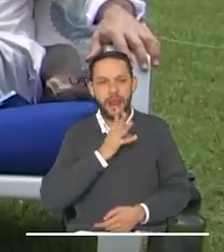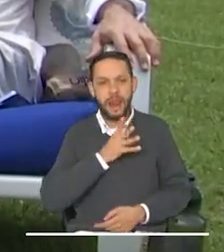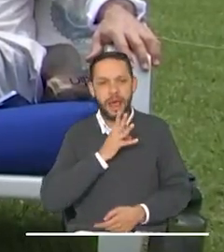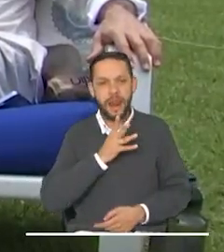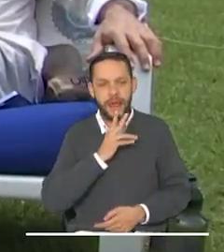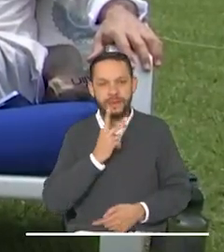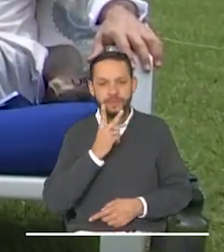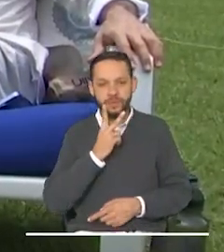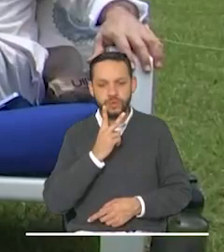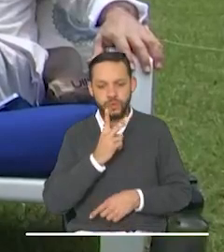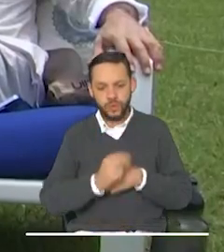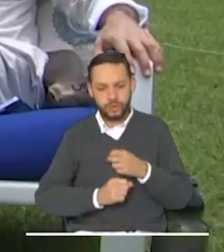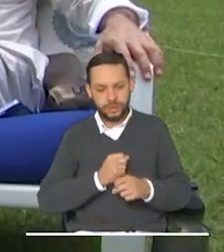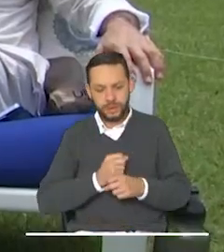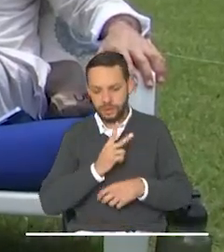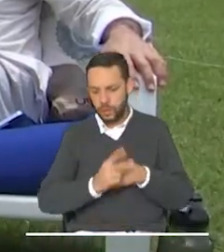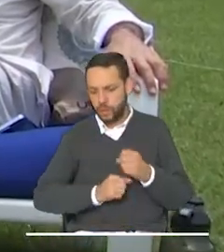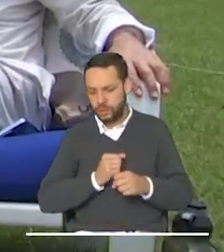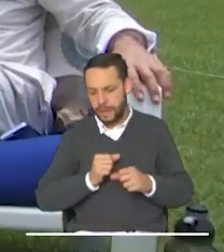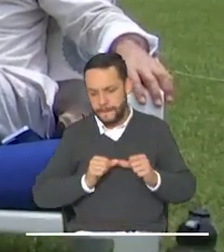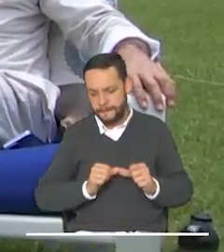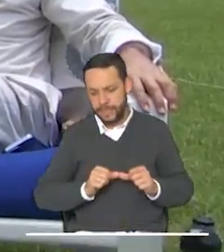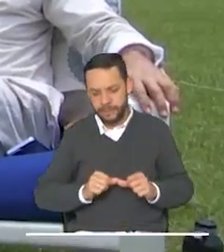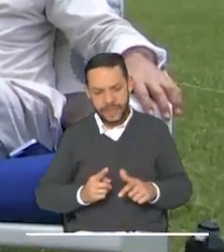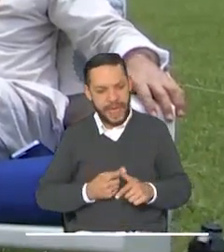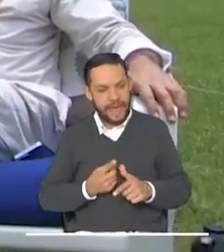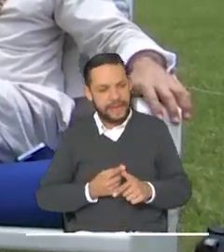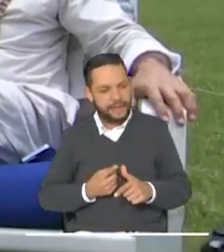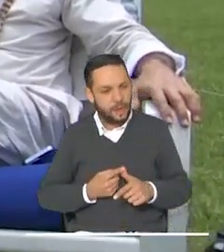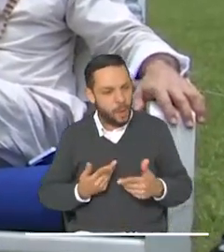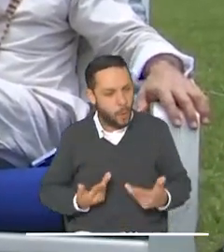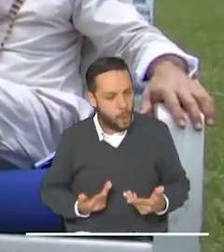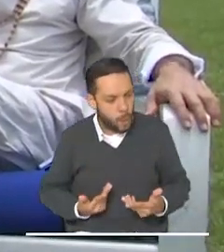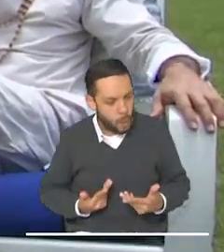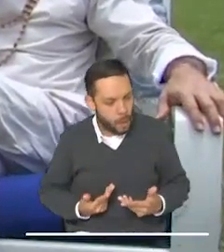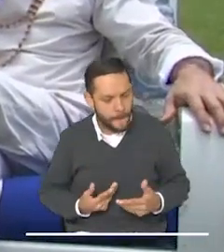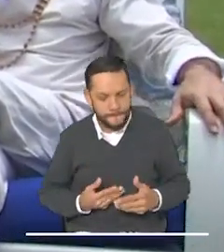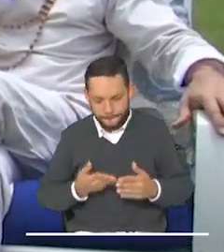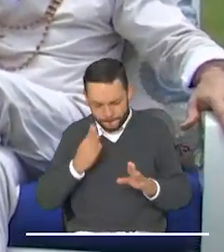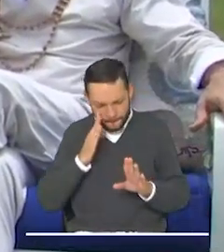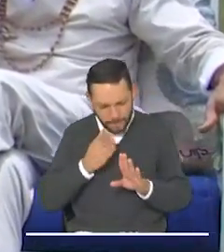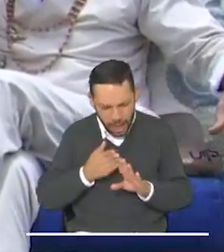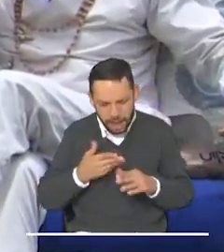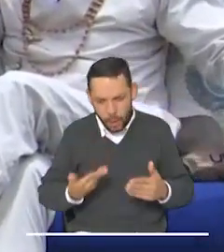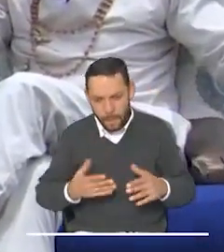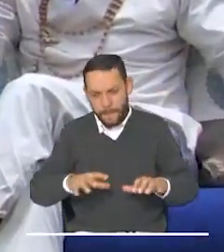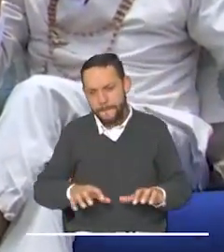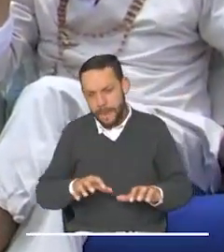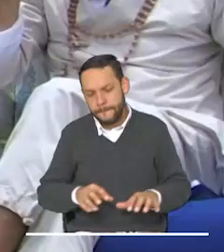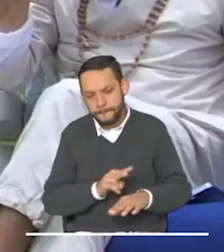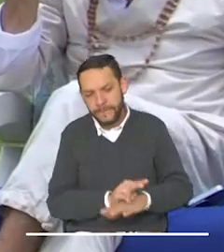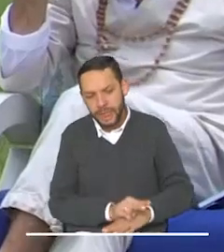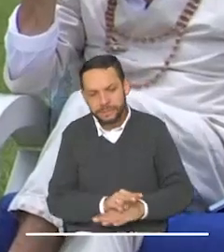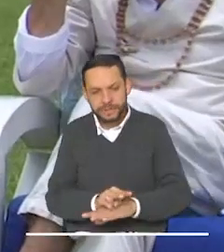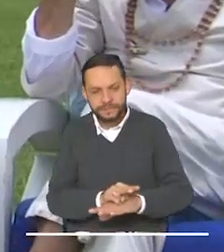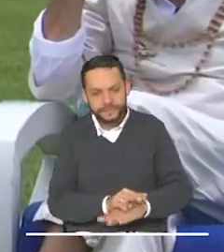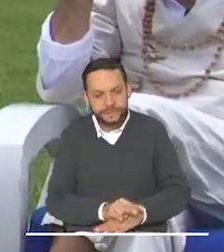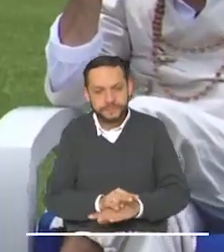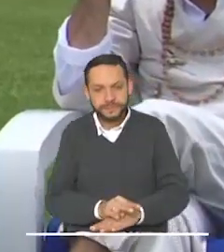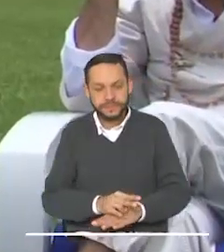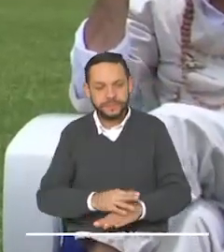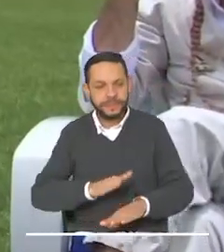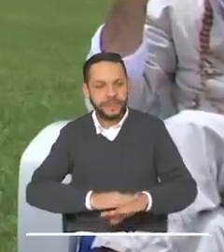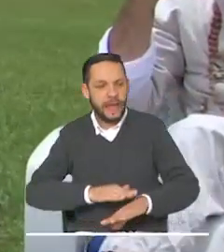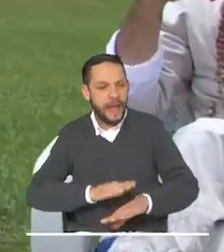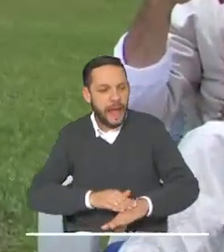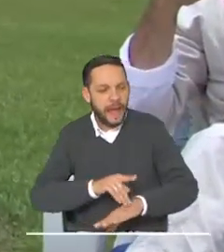dos años y esto no es un asunto de dedicarnos a observar constantemente el síntoma síntomas